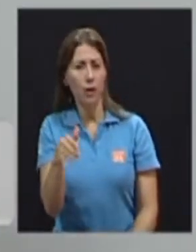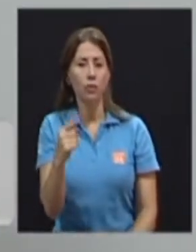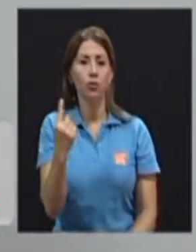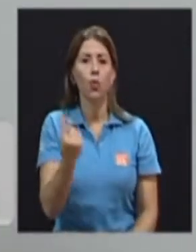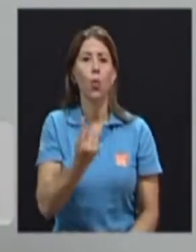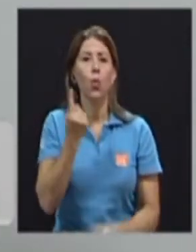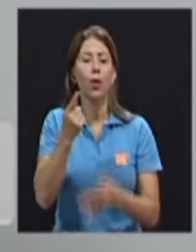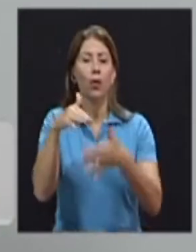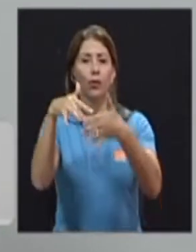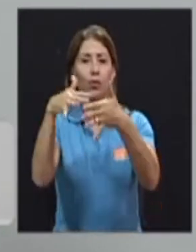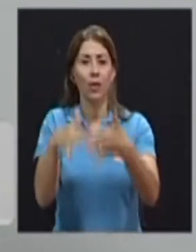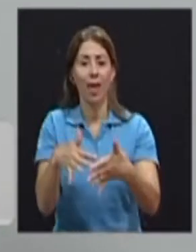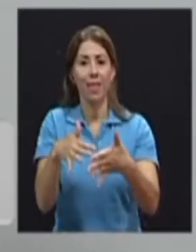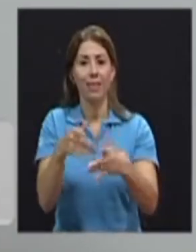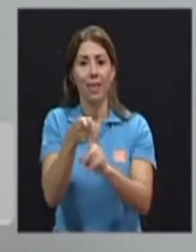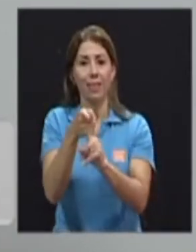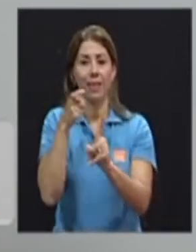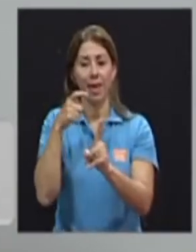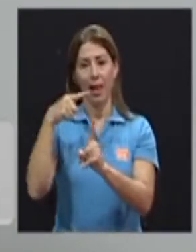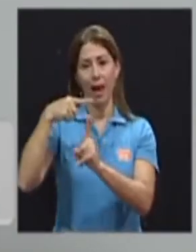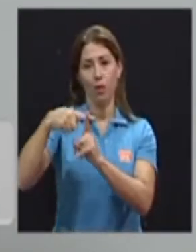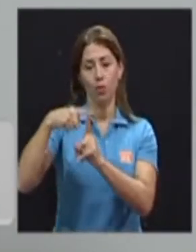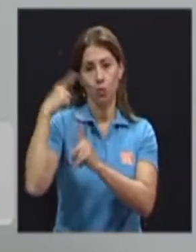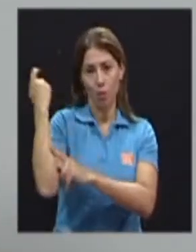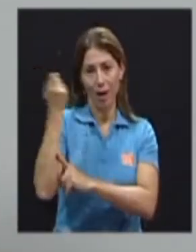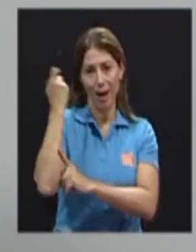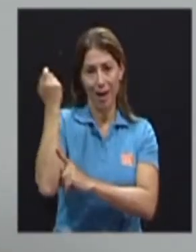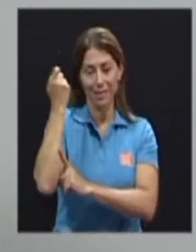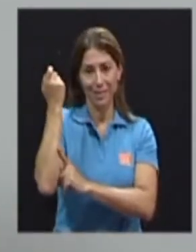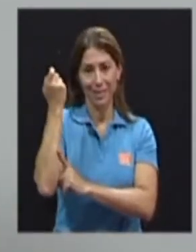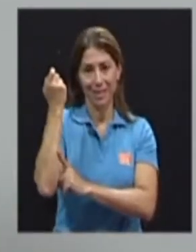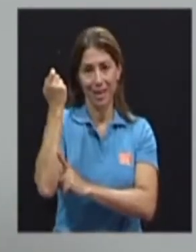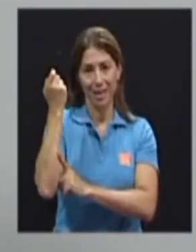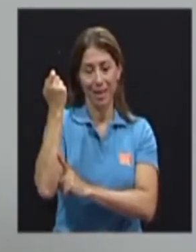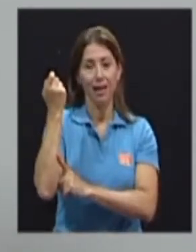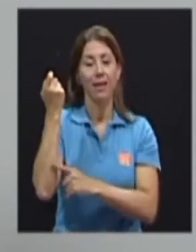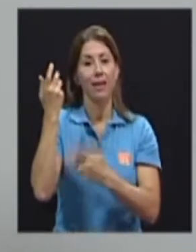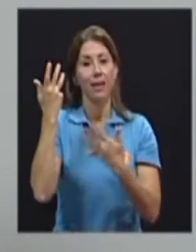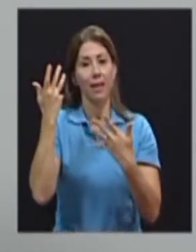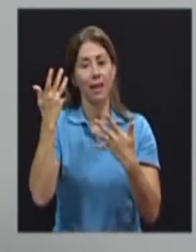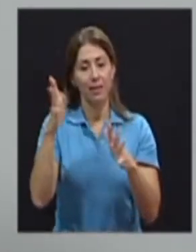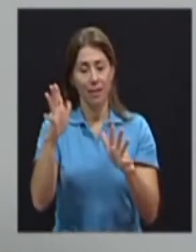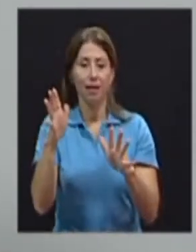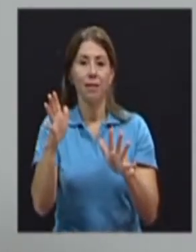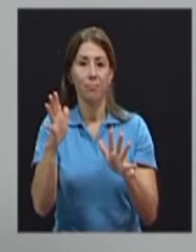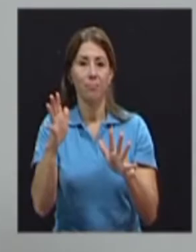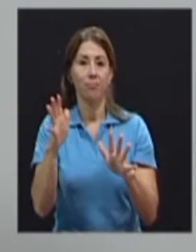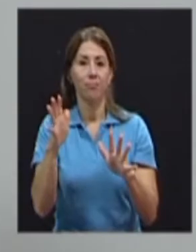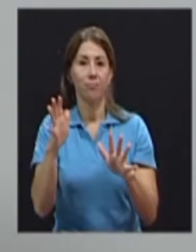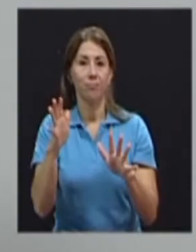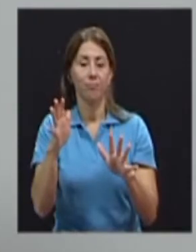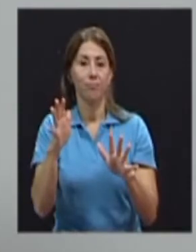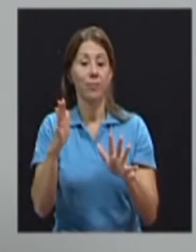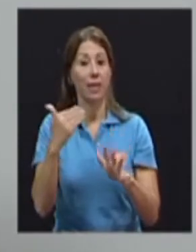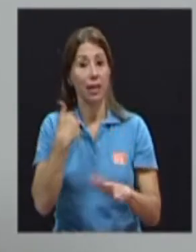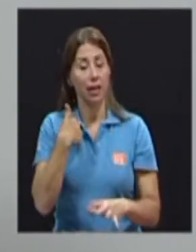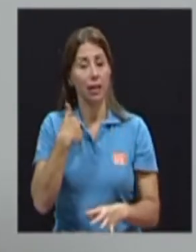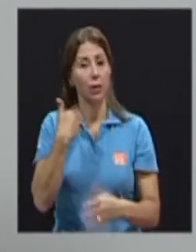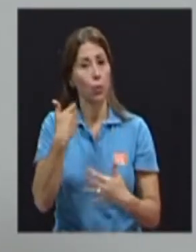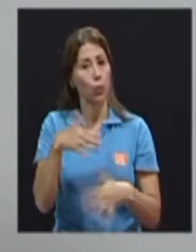estudiante de la Cruz, del Cantón de la Cruz, que él conoce que ha hecho tiene una